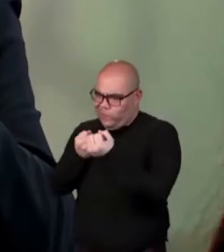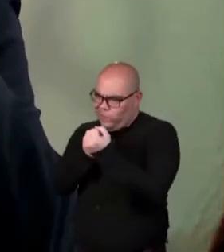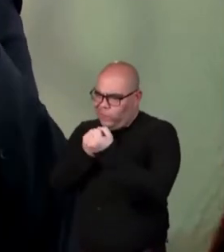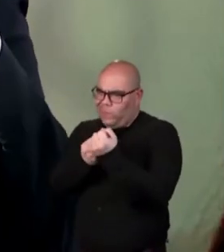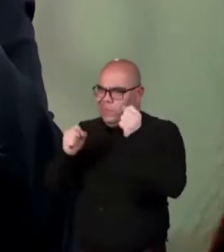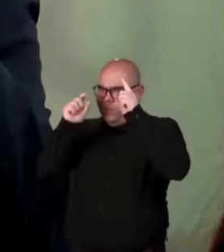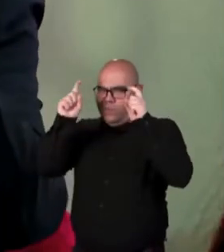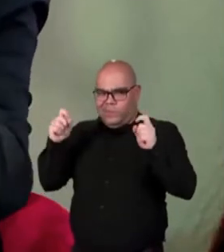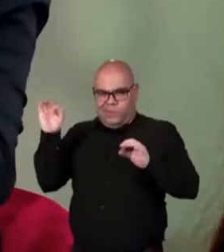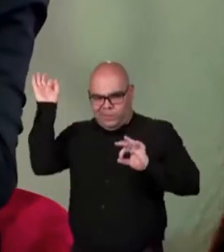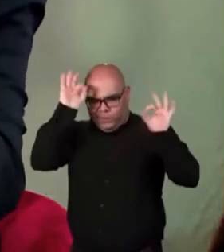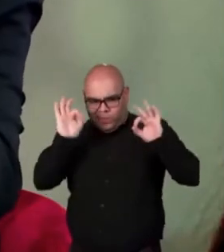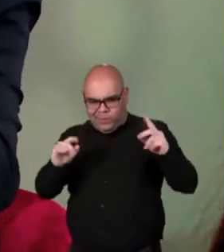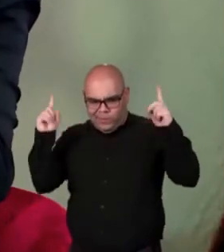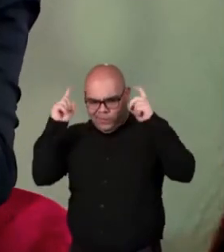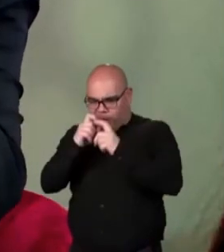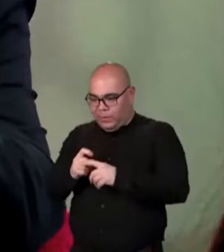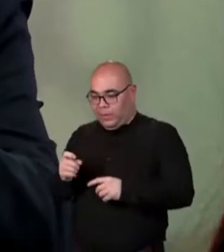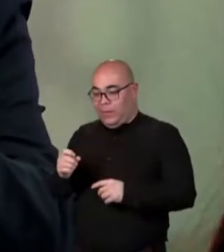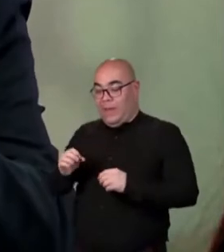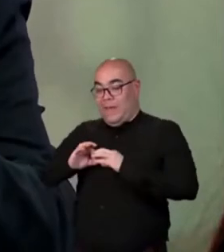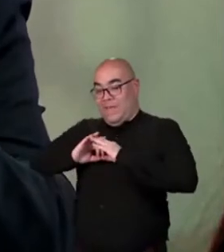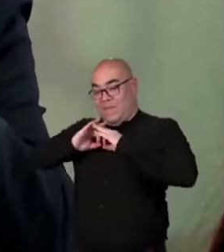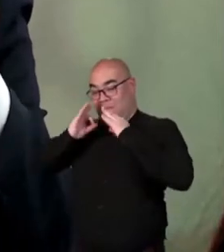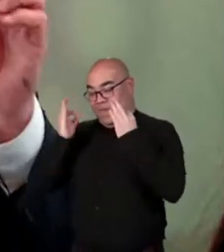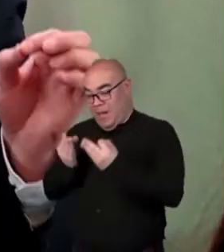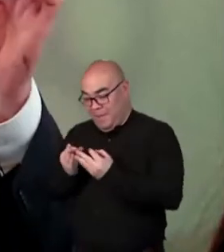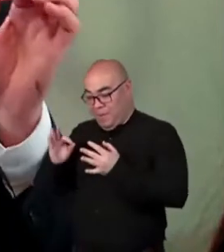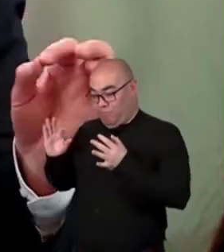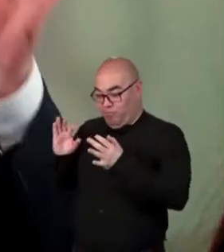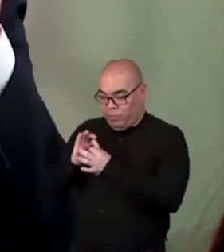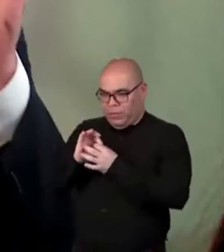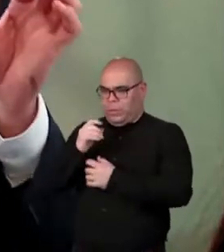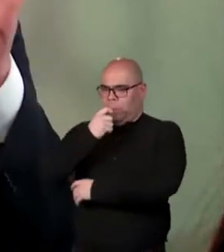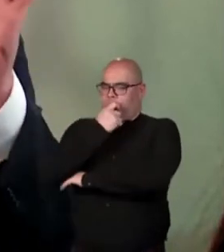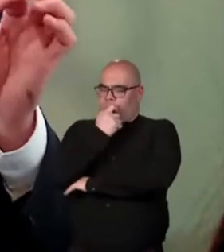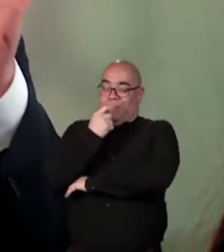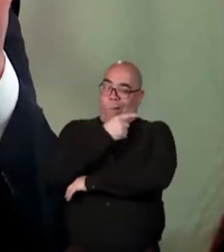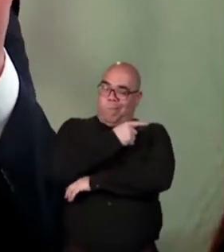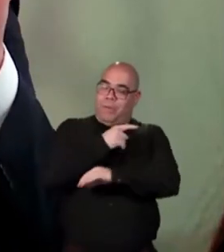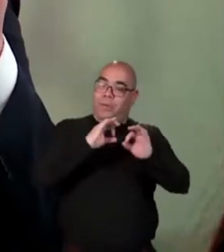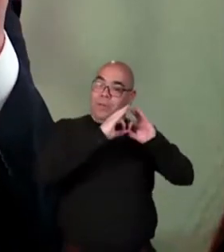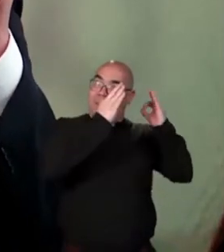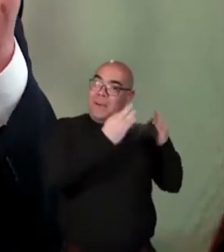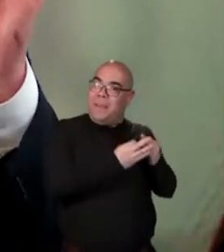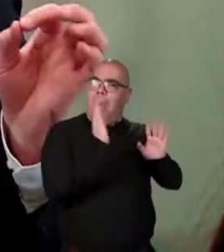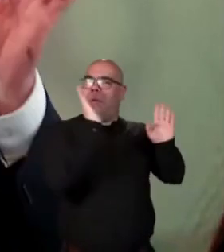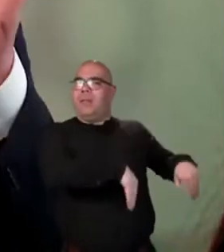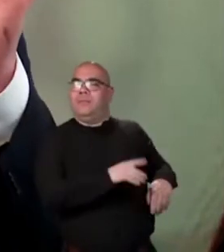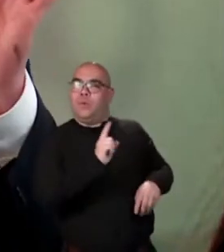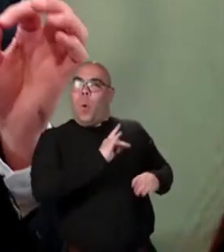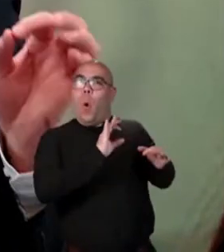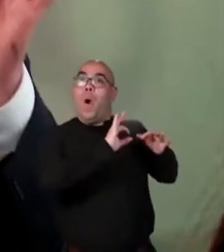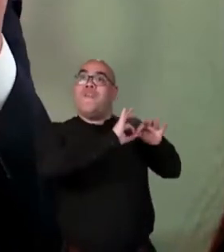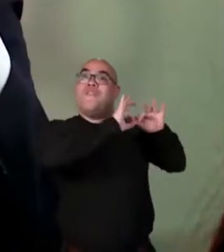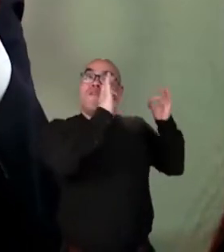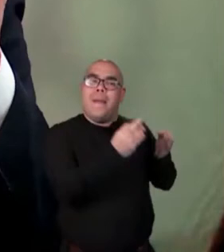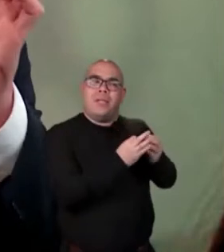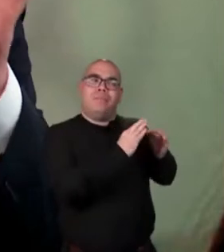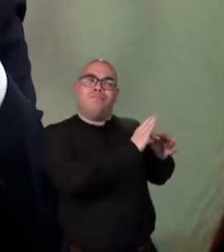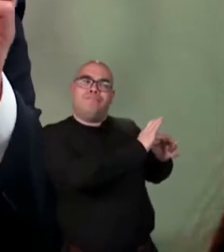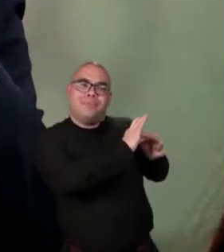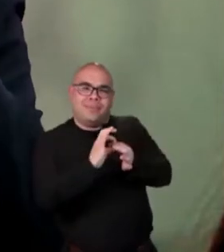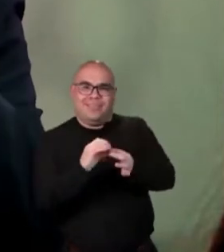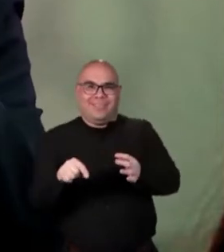con la familia que es algo fundamental una familia es un vínculo que nosotros tenemos que articular desde la universidad para que